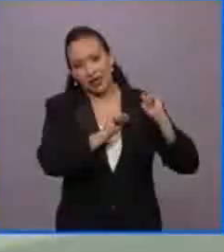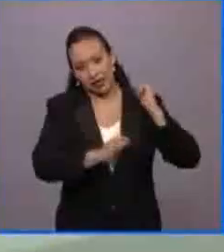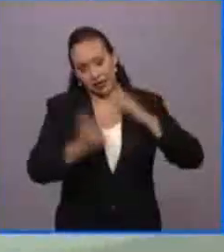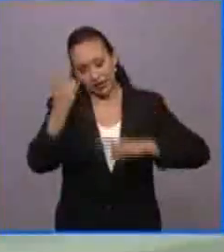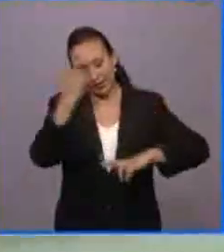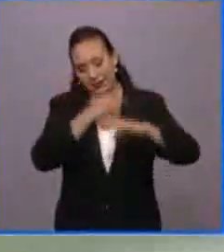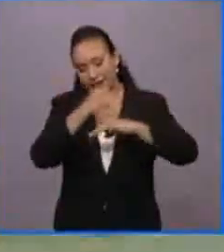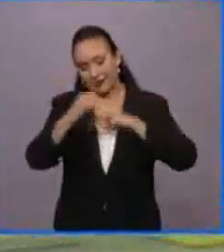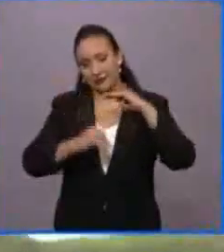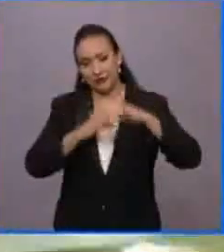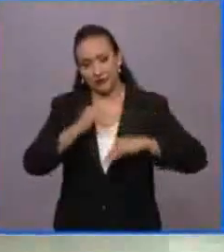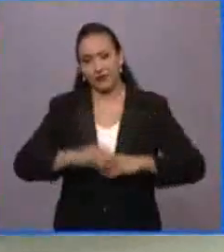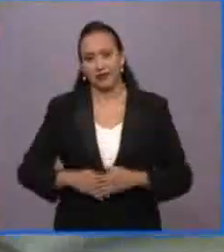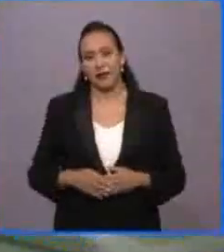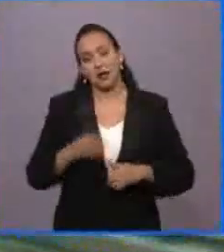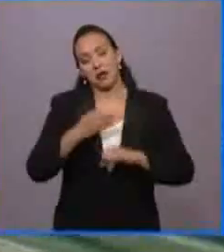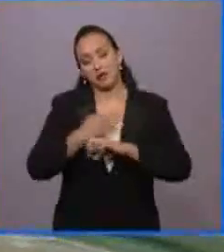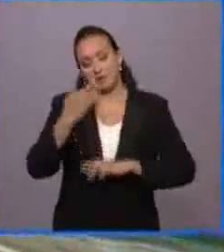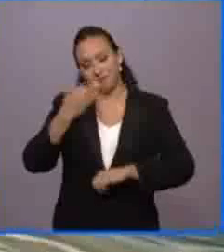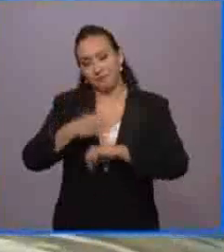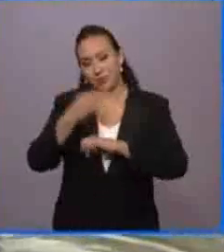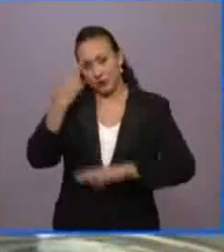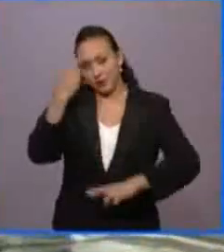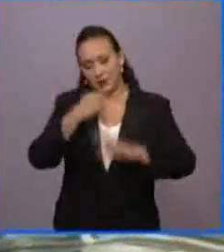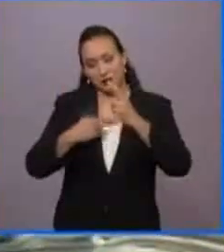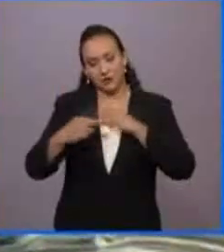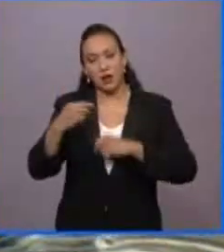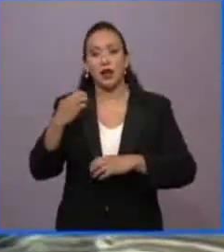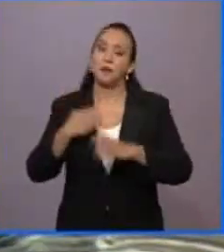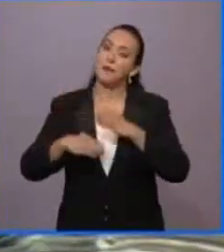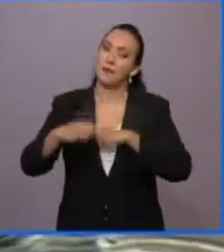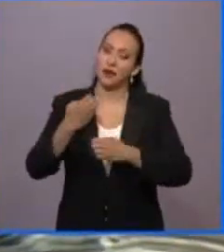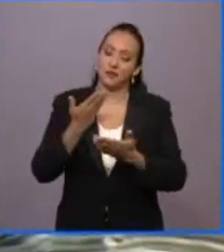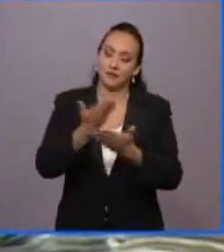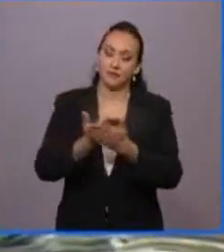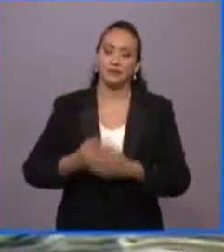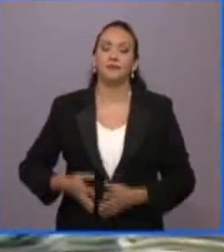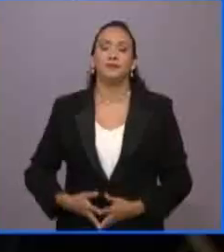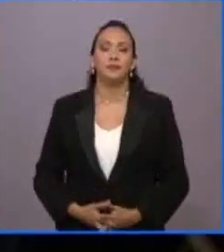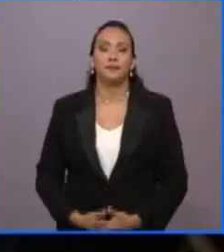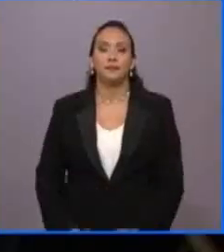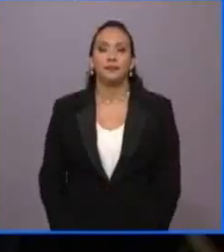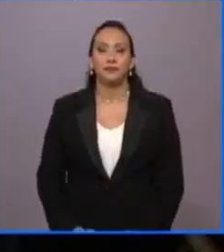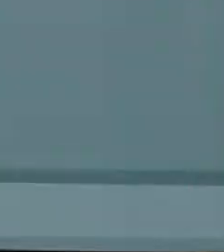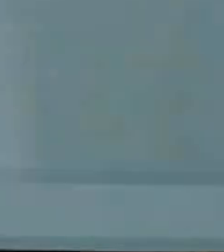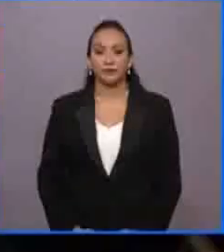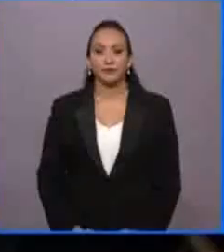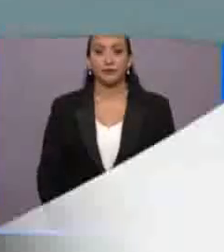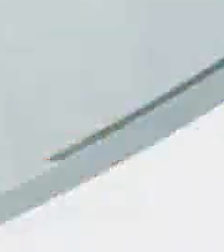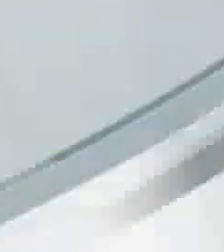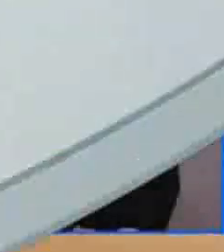legalidad. Con información de José Luis Guerra García para el canal del Poder Judicial de la Federación.